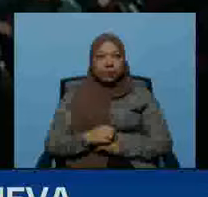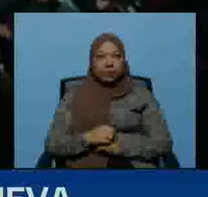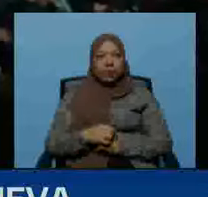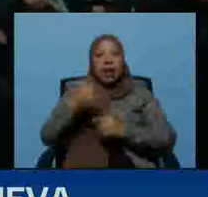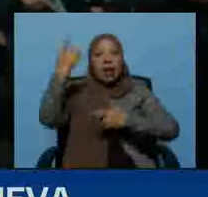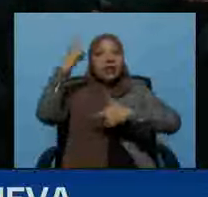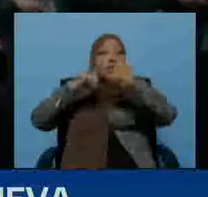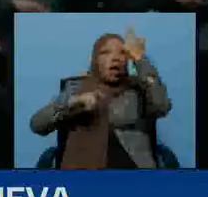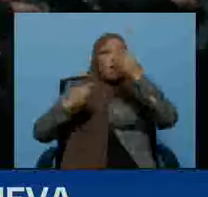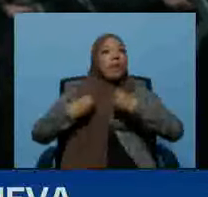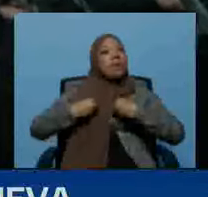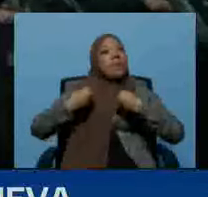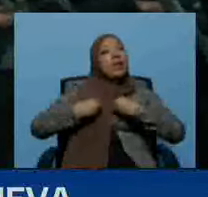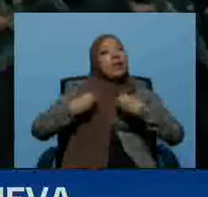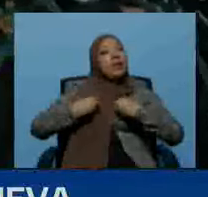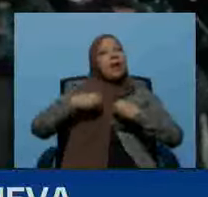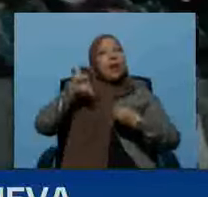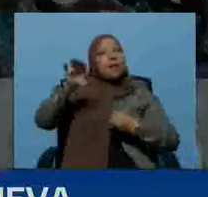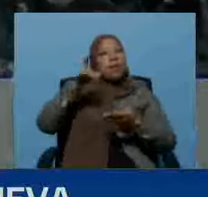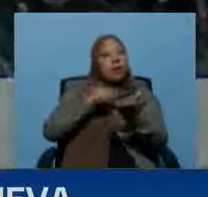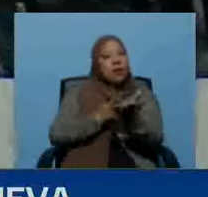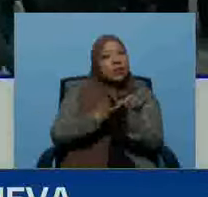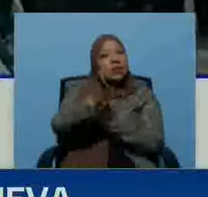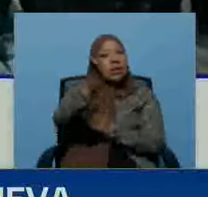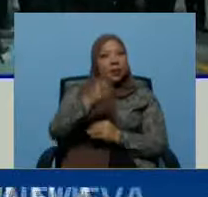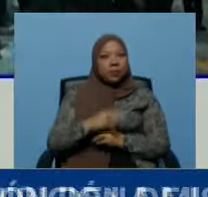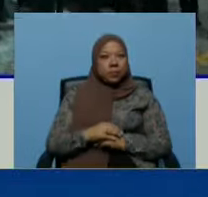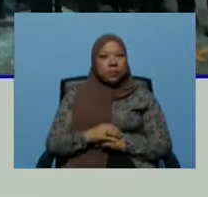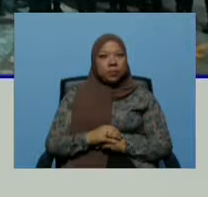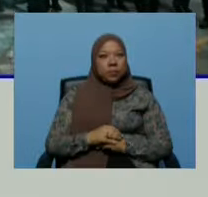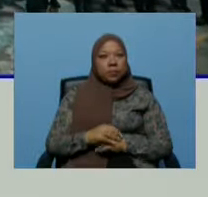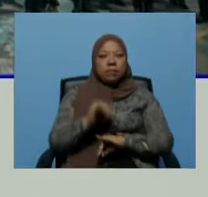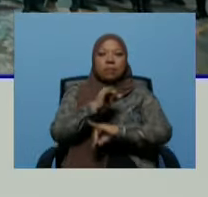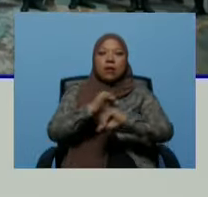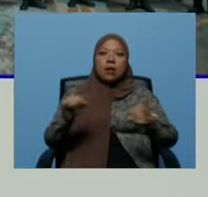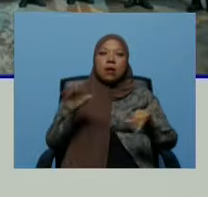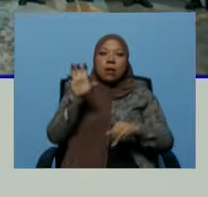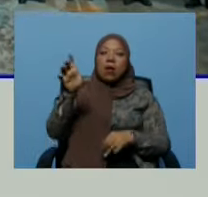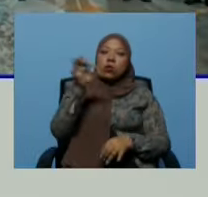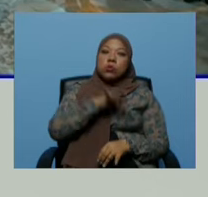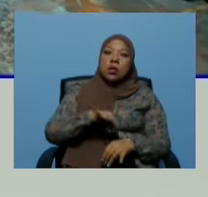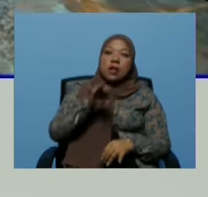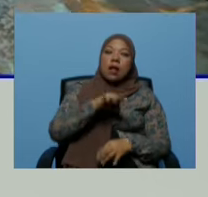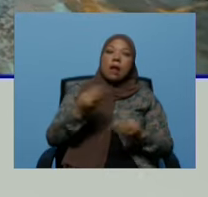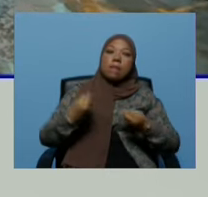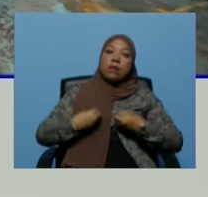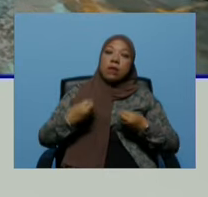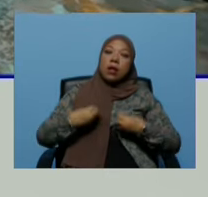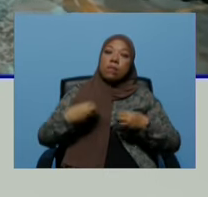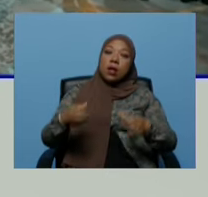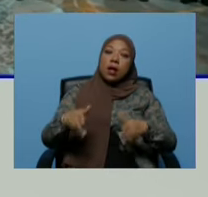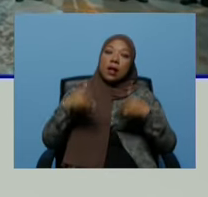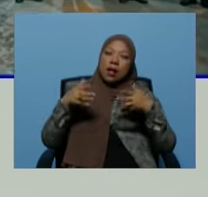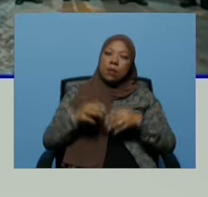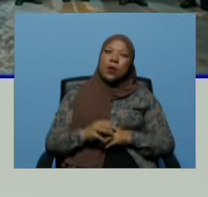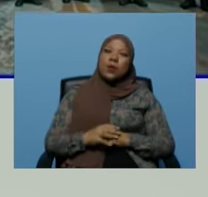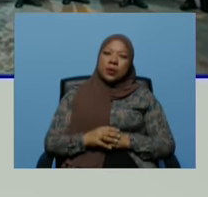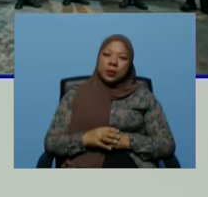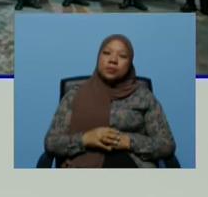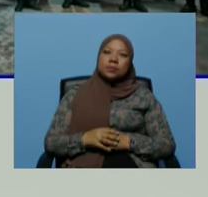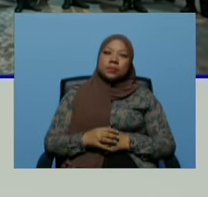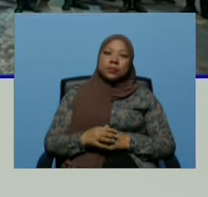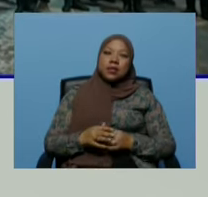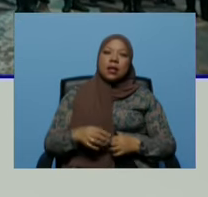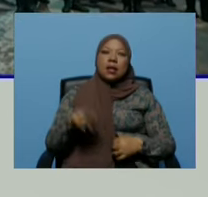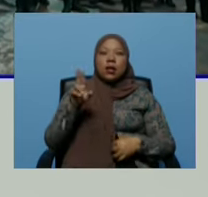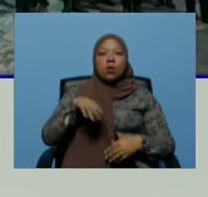¡Chávez vive! ¡La patria sigue! ¡Independencia y patria socialista! ¡Vive!